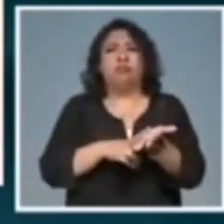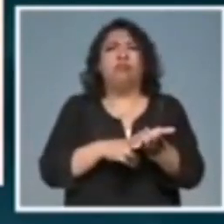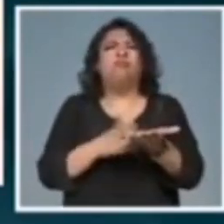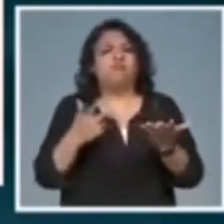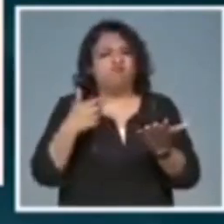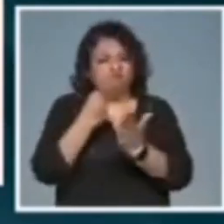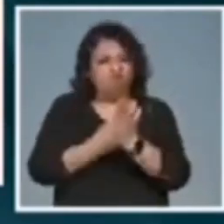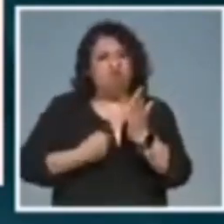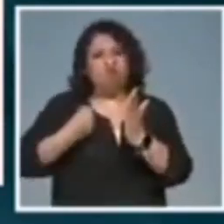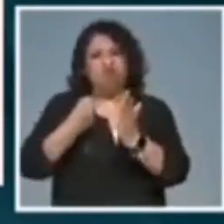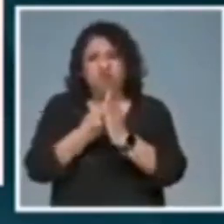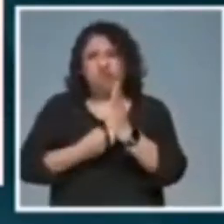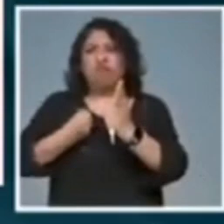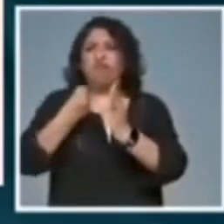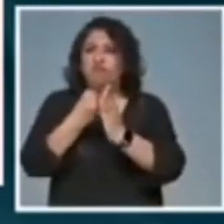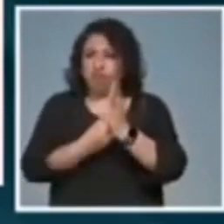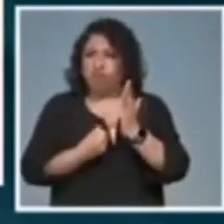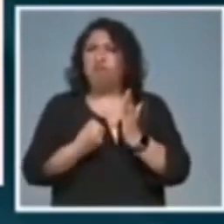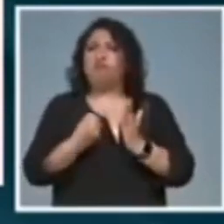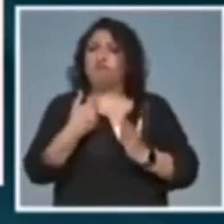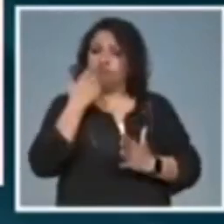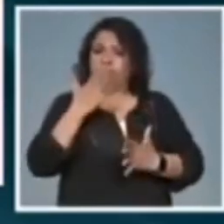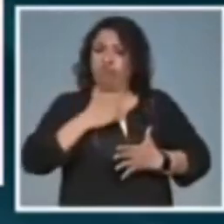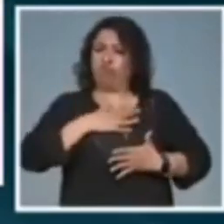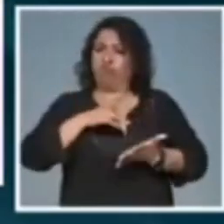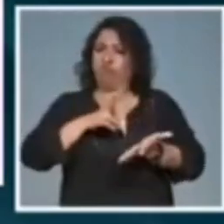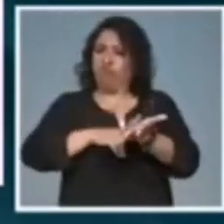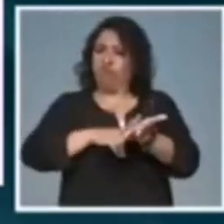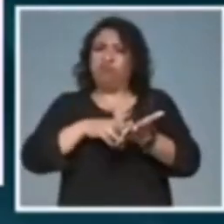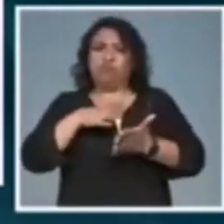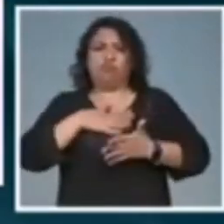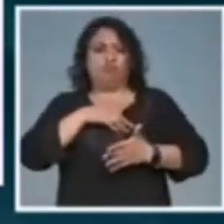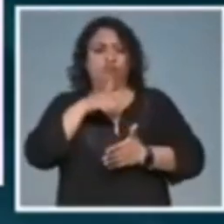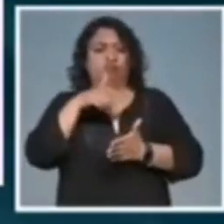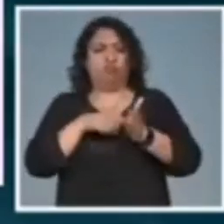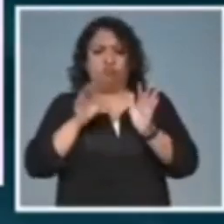por pelear por su lugar, por su dignidad.